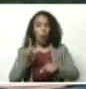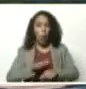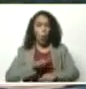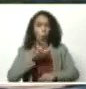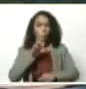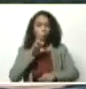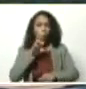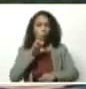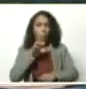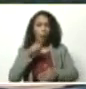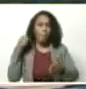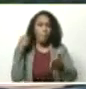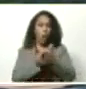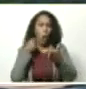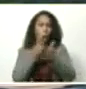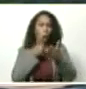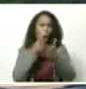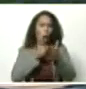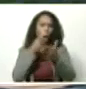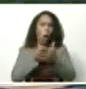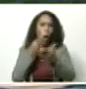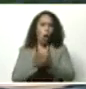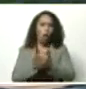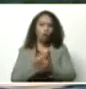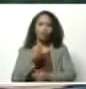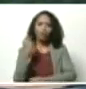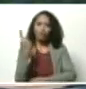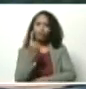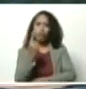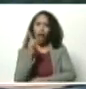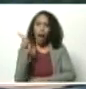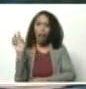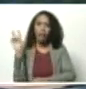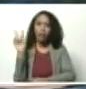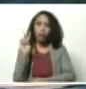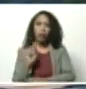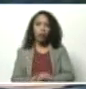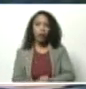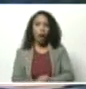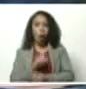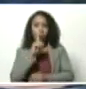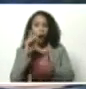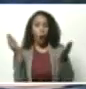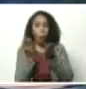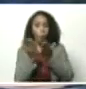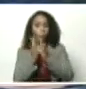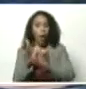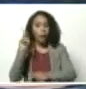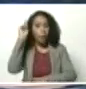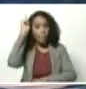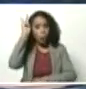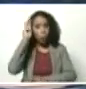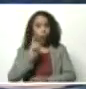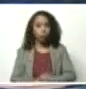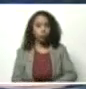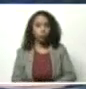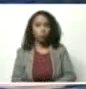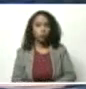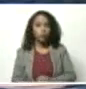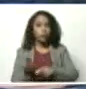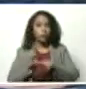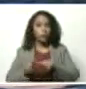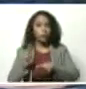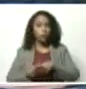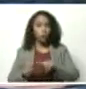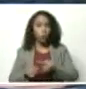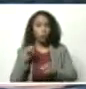salvajemente golpeado por solo ser venezolano en un colegio en Lima, Perú. Y el niño